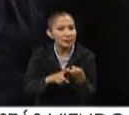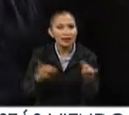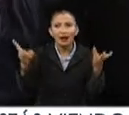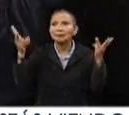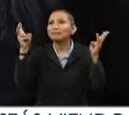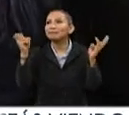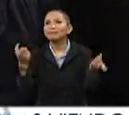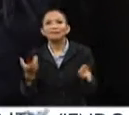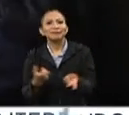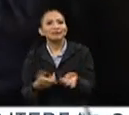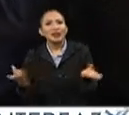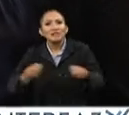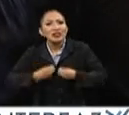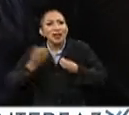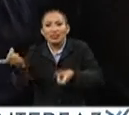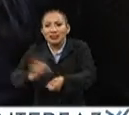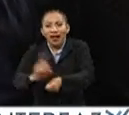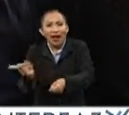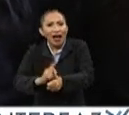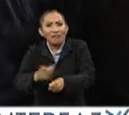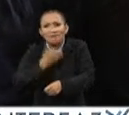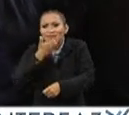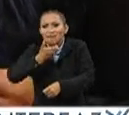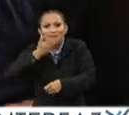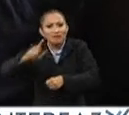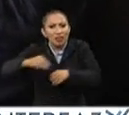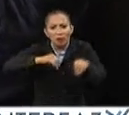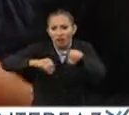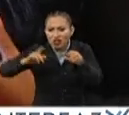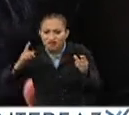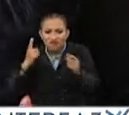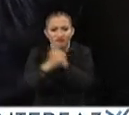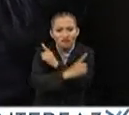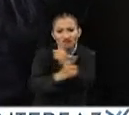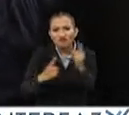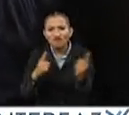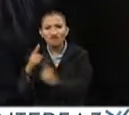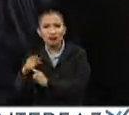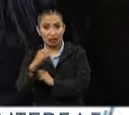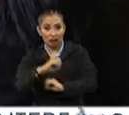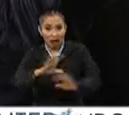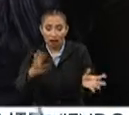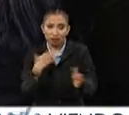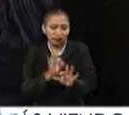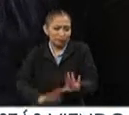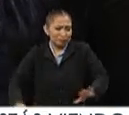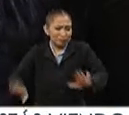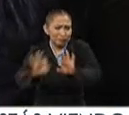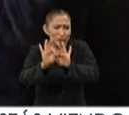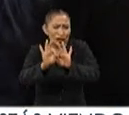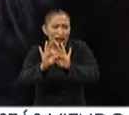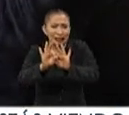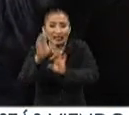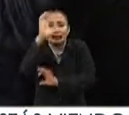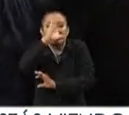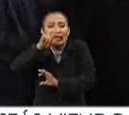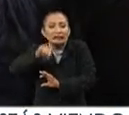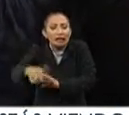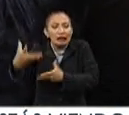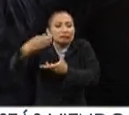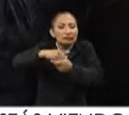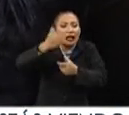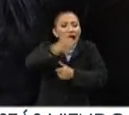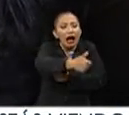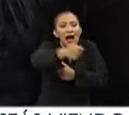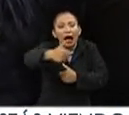cuestiones de la vida cotidiana, de movilidad, etcétera, desde luego es fundamental que la ciencia esté en